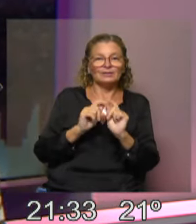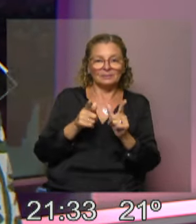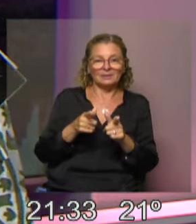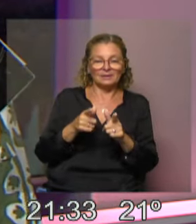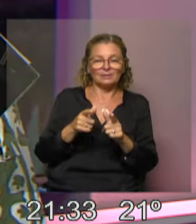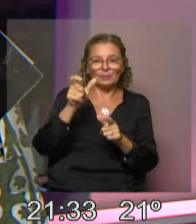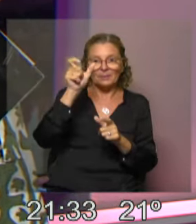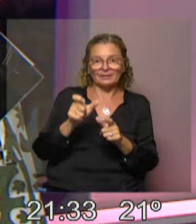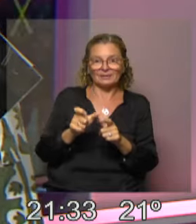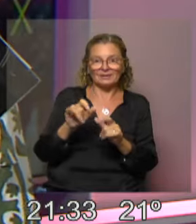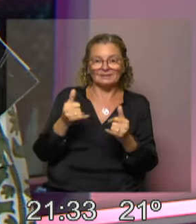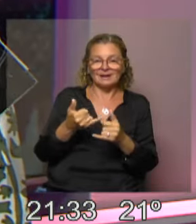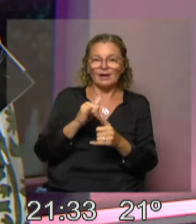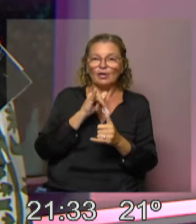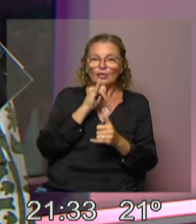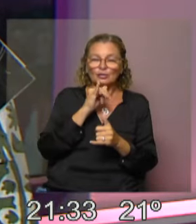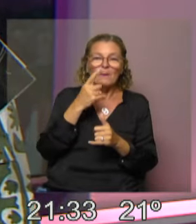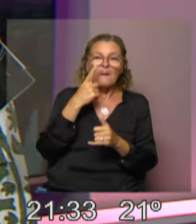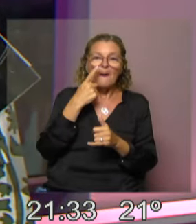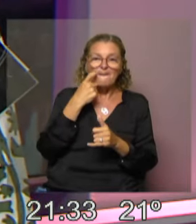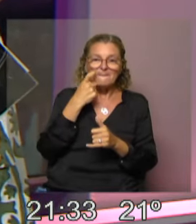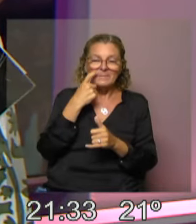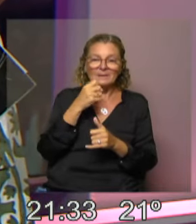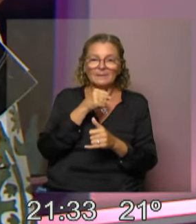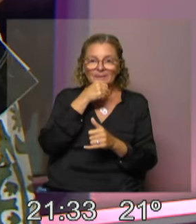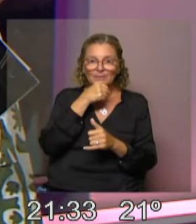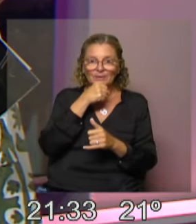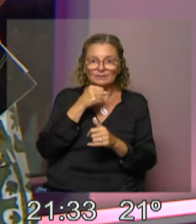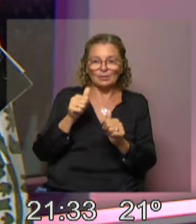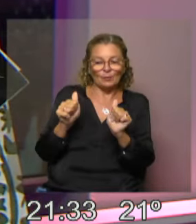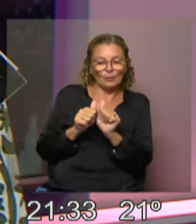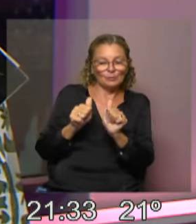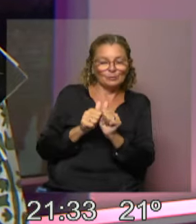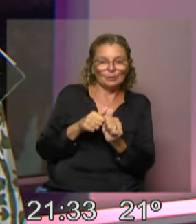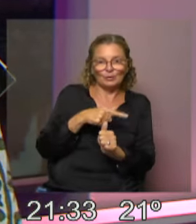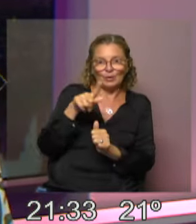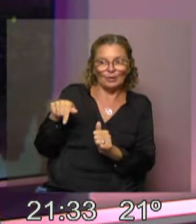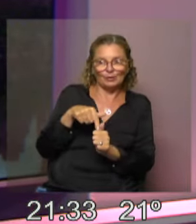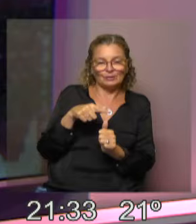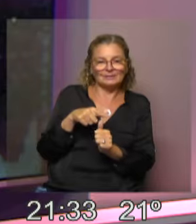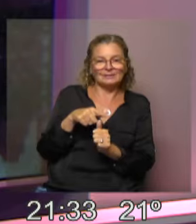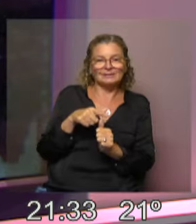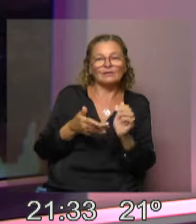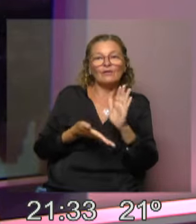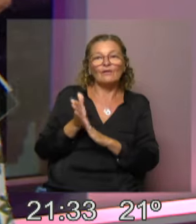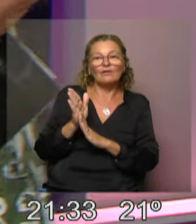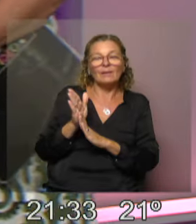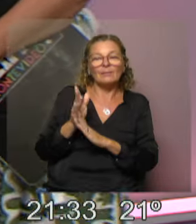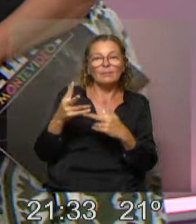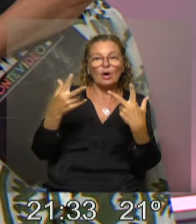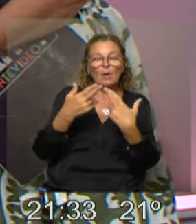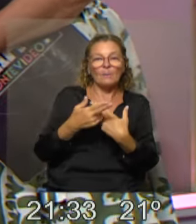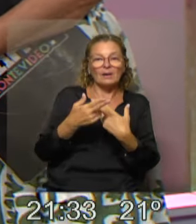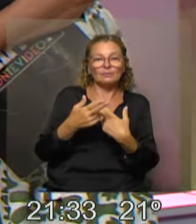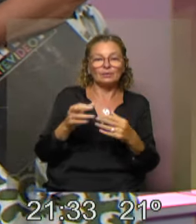Claro, ya contó el padre, el abuelo, el manager, todos ahí, bien de bien. Bueno, nos vamos entonces a una pausa